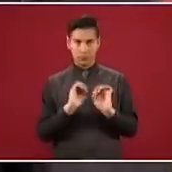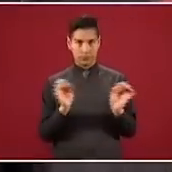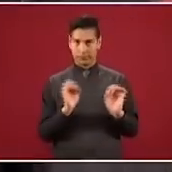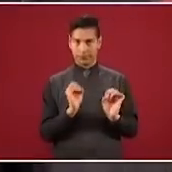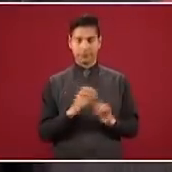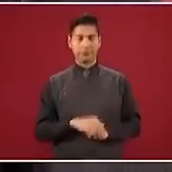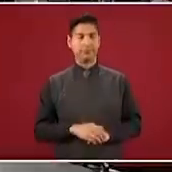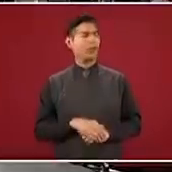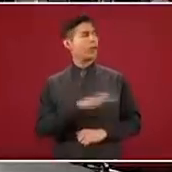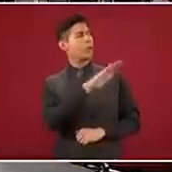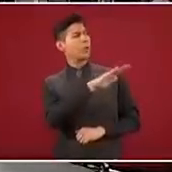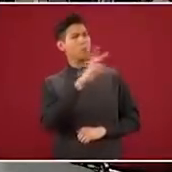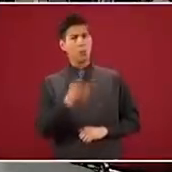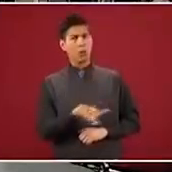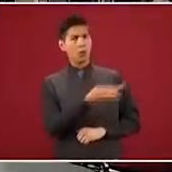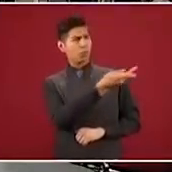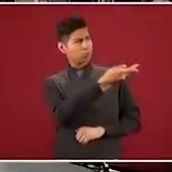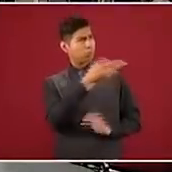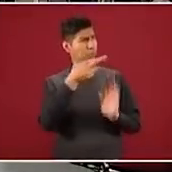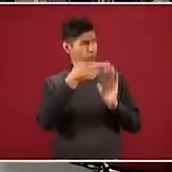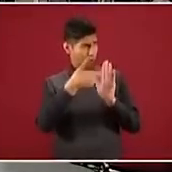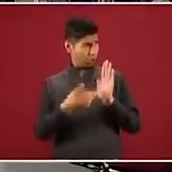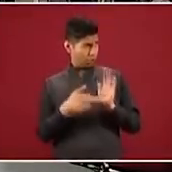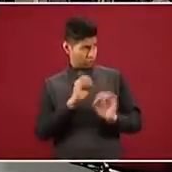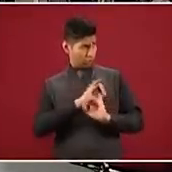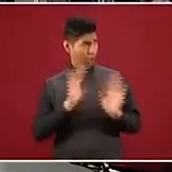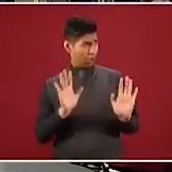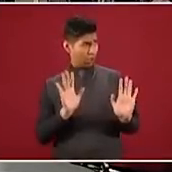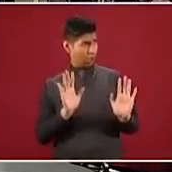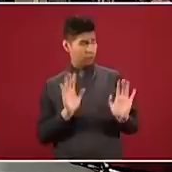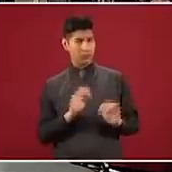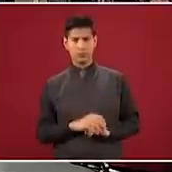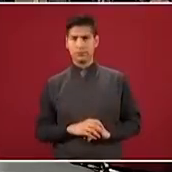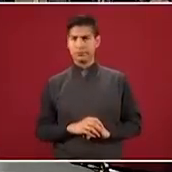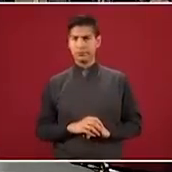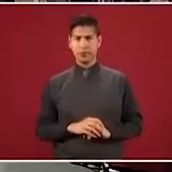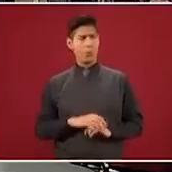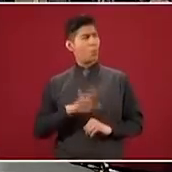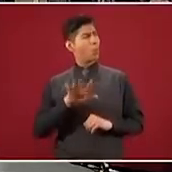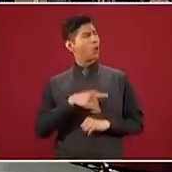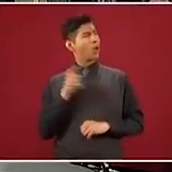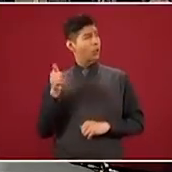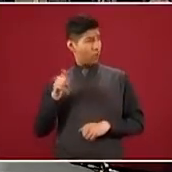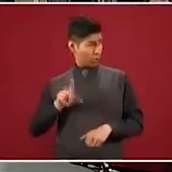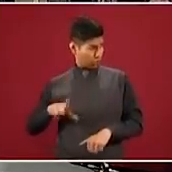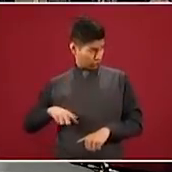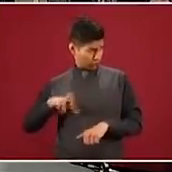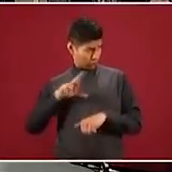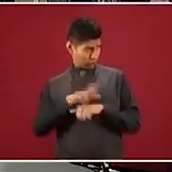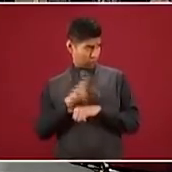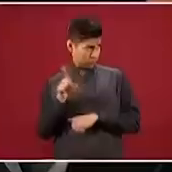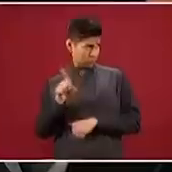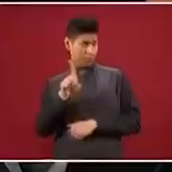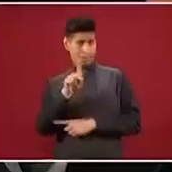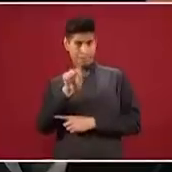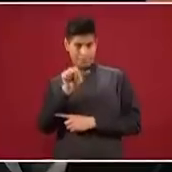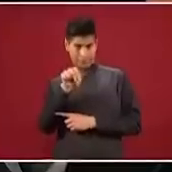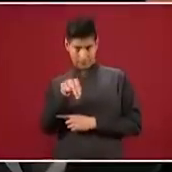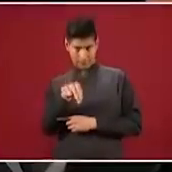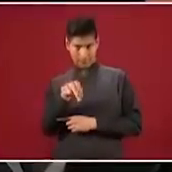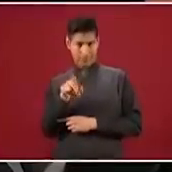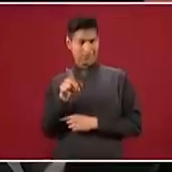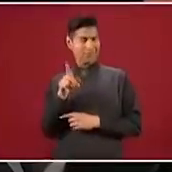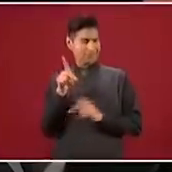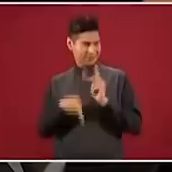Presidente, entonces las reglas están claras, sí, porque los gobernadores del PAN dicen que no hay reglas claras